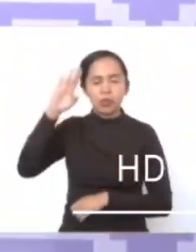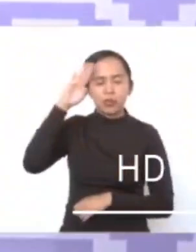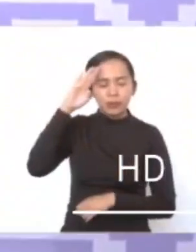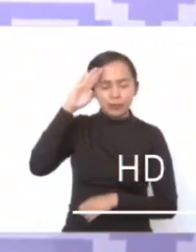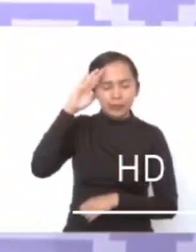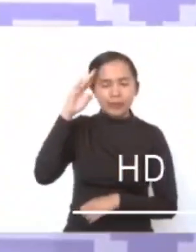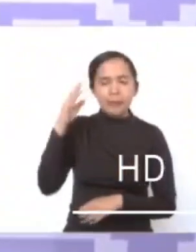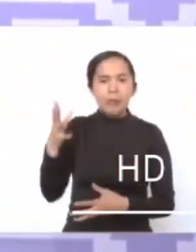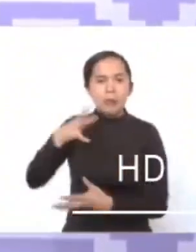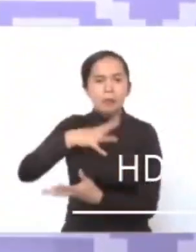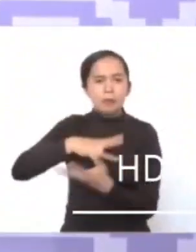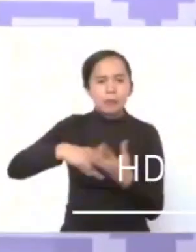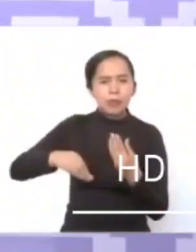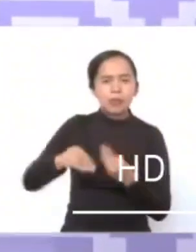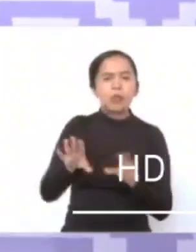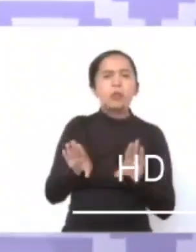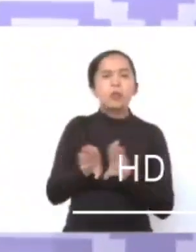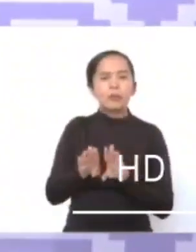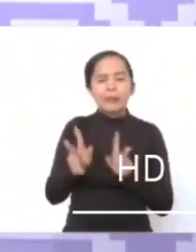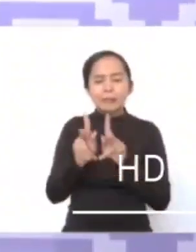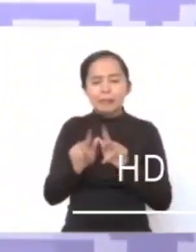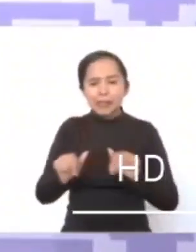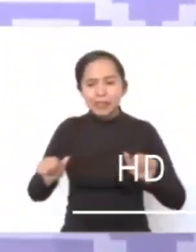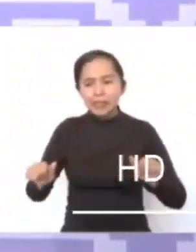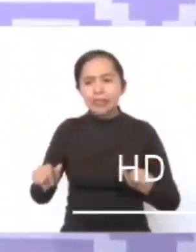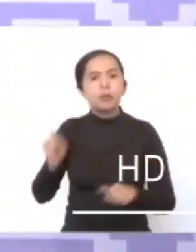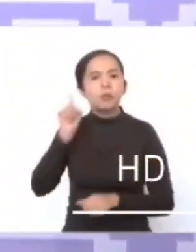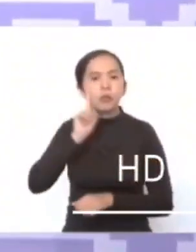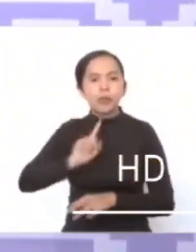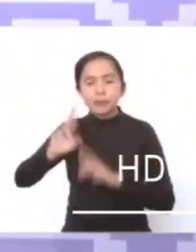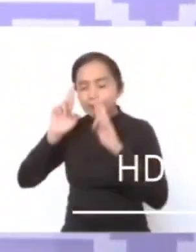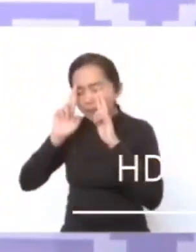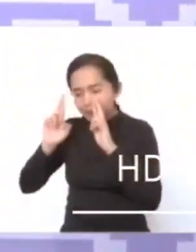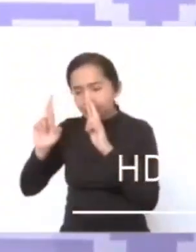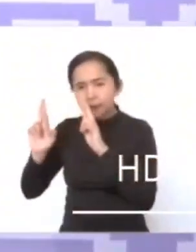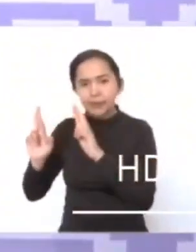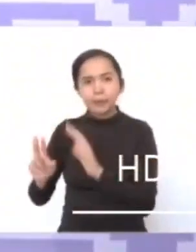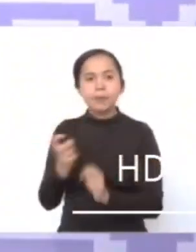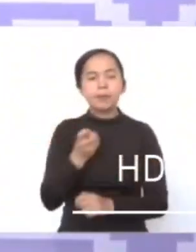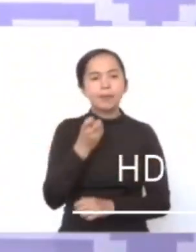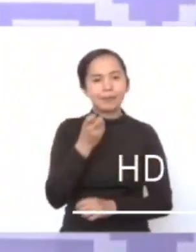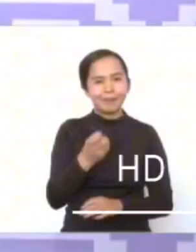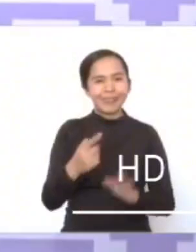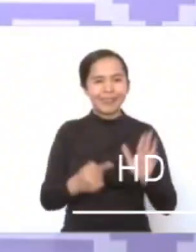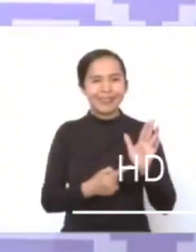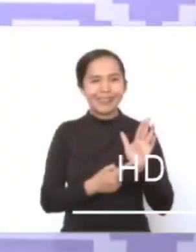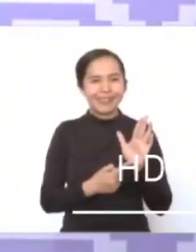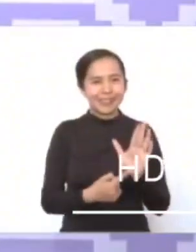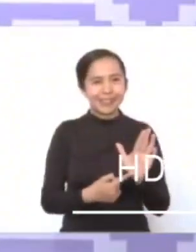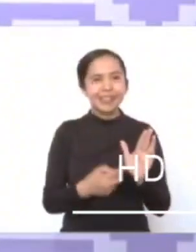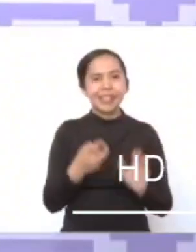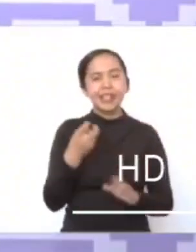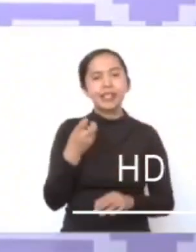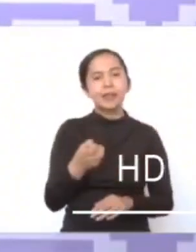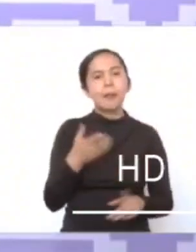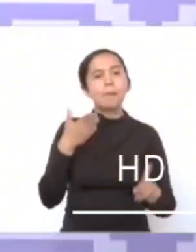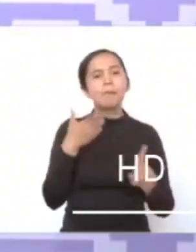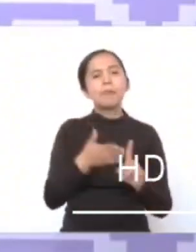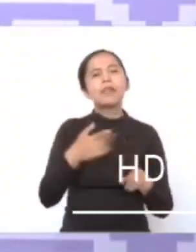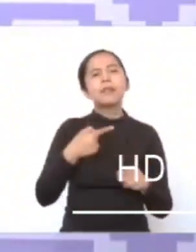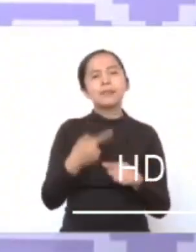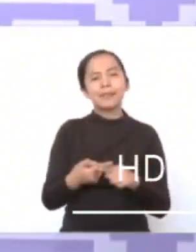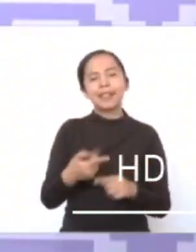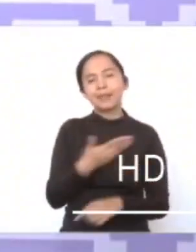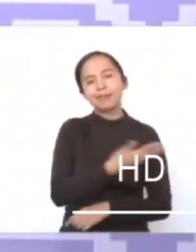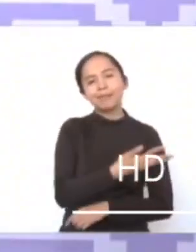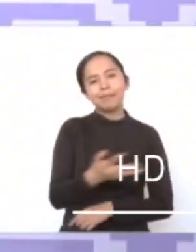convivencia pacífica, el respeto a las mujeres. Por eso, esta campaña está dirigida a ellos a